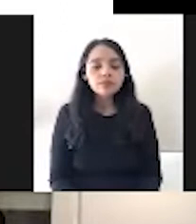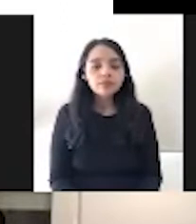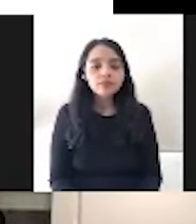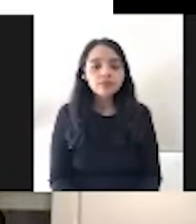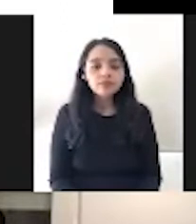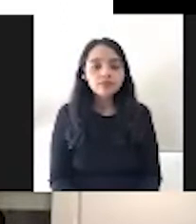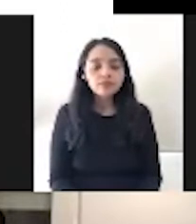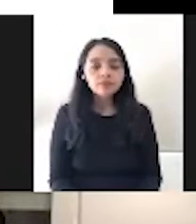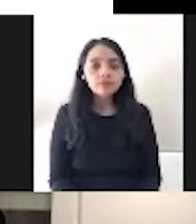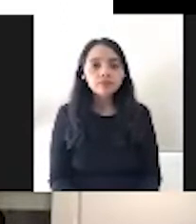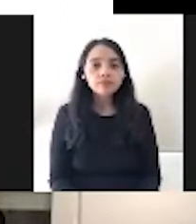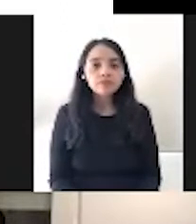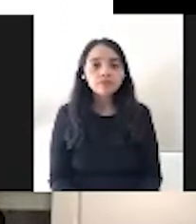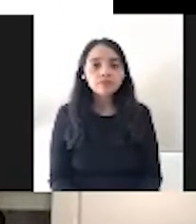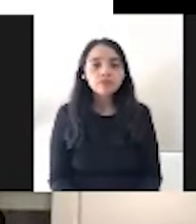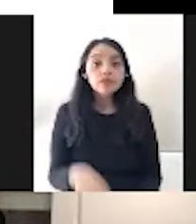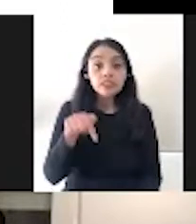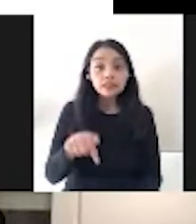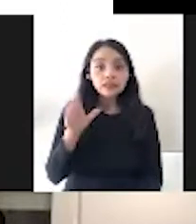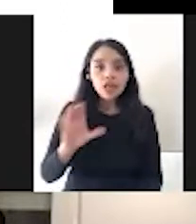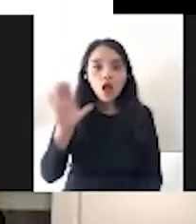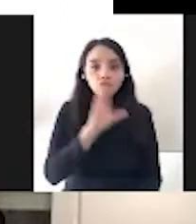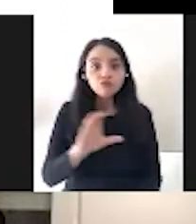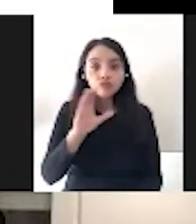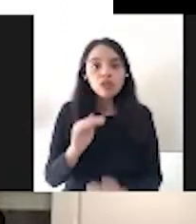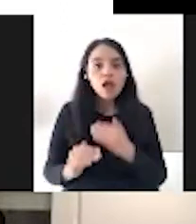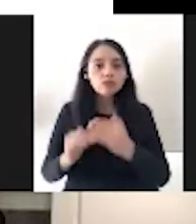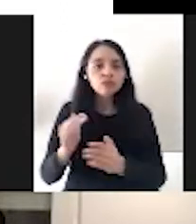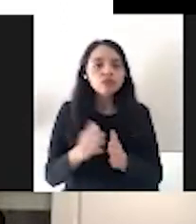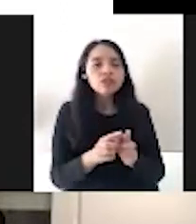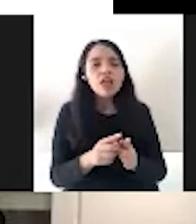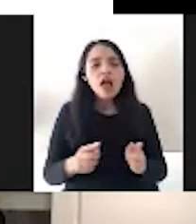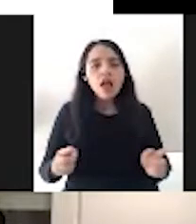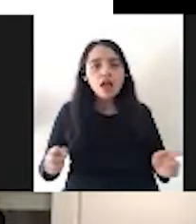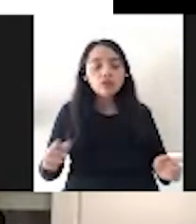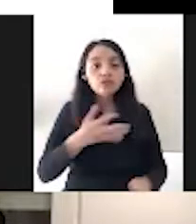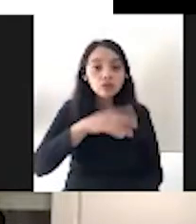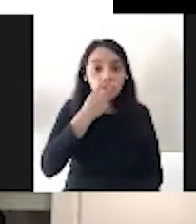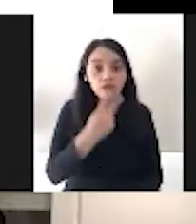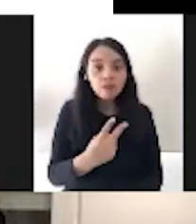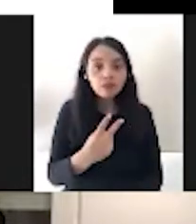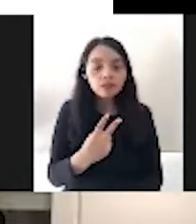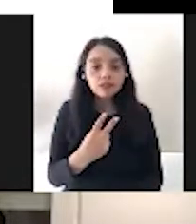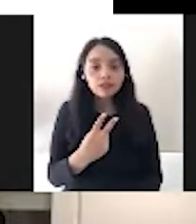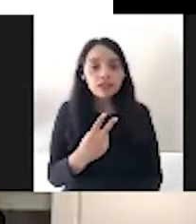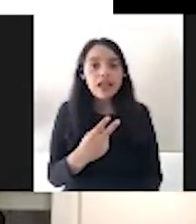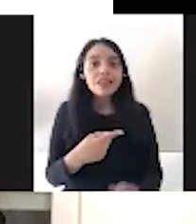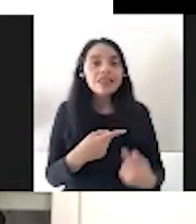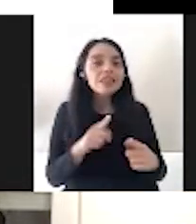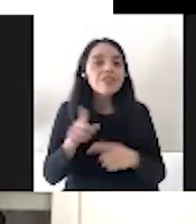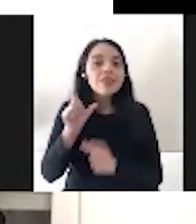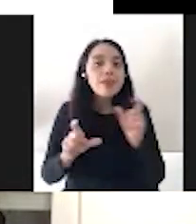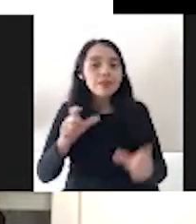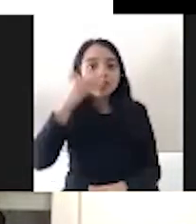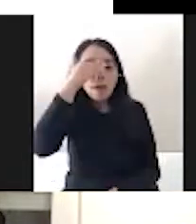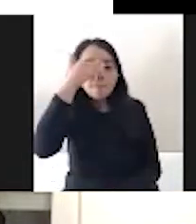Y en esta búsqueda y en este proceso largo nos hemos podido encontrar con varios autores que hablan sobre